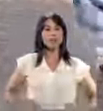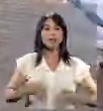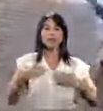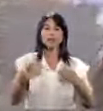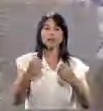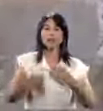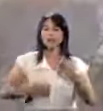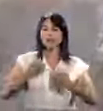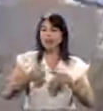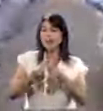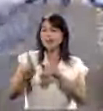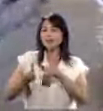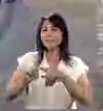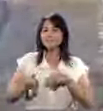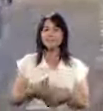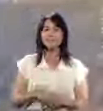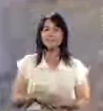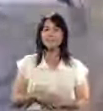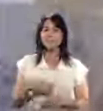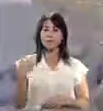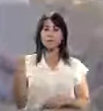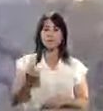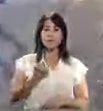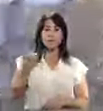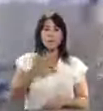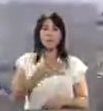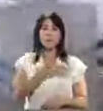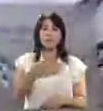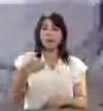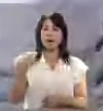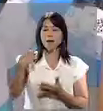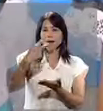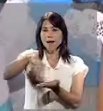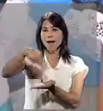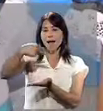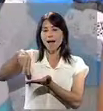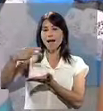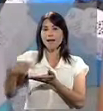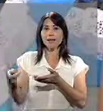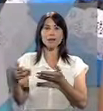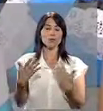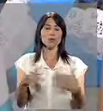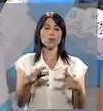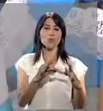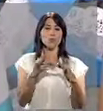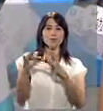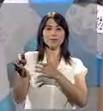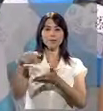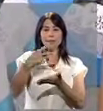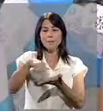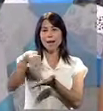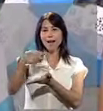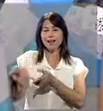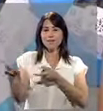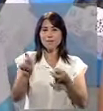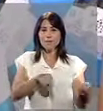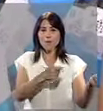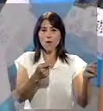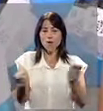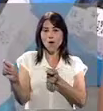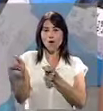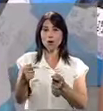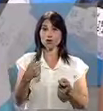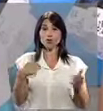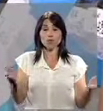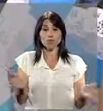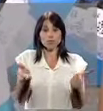todo sentido, ¿verdad? Siempre me ha gustado el baile, y más el baile folclórico. Y insto